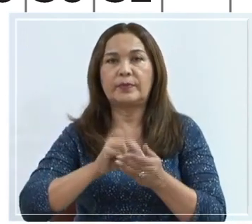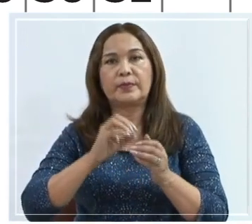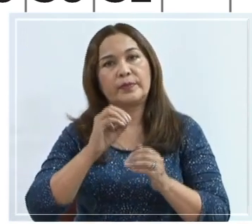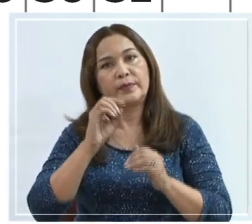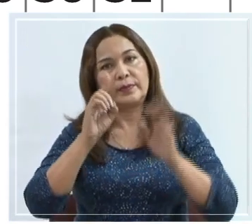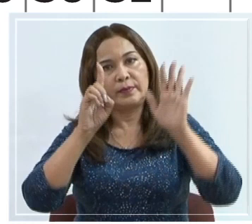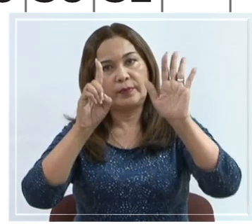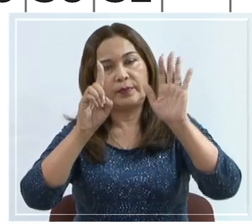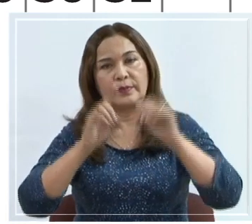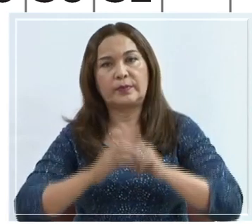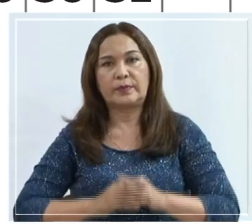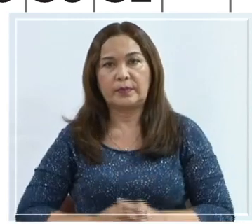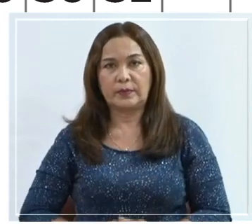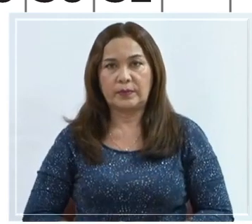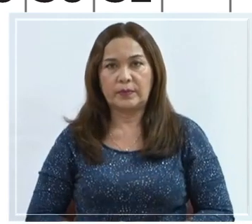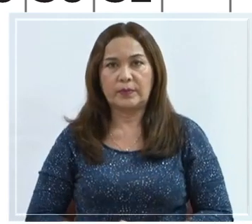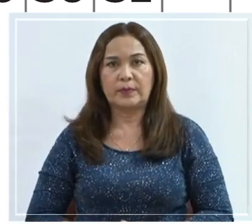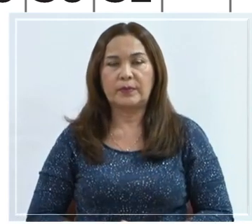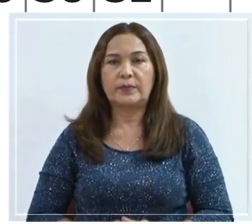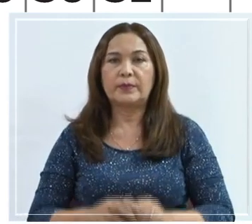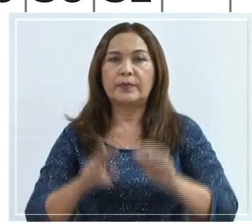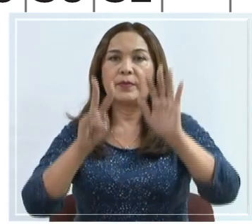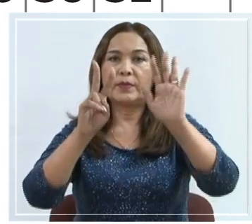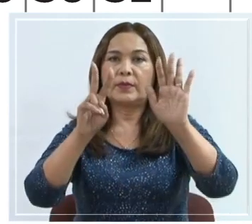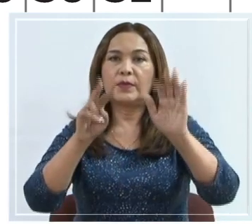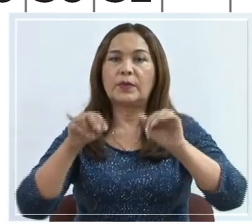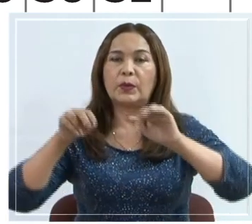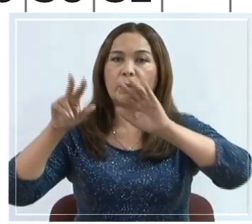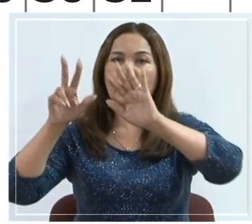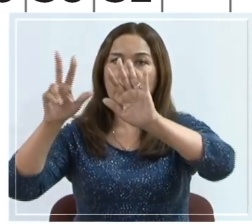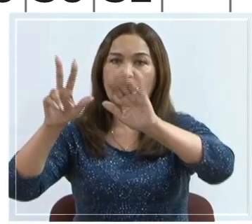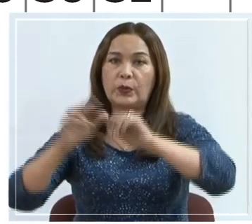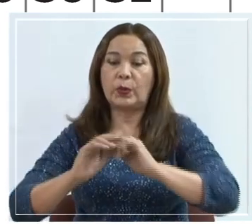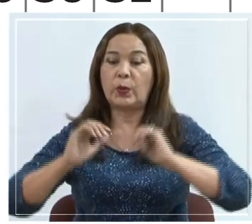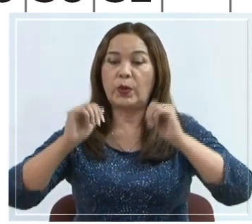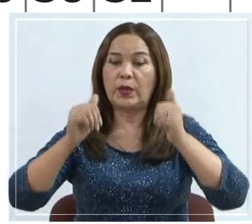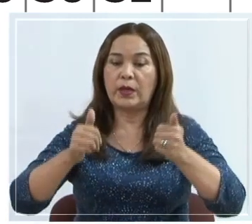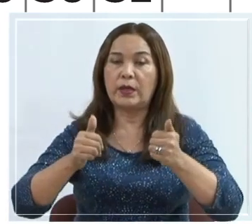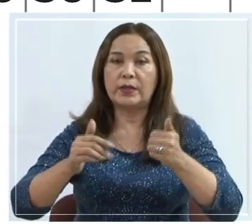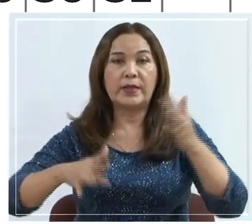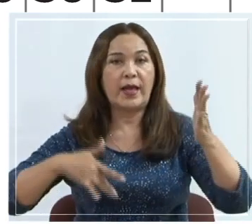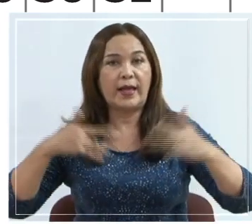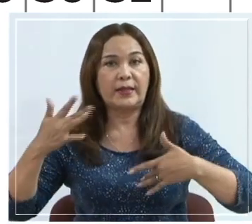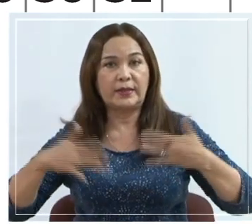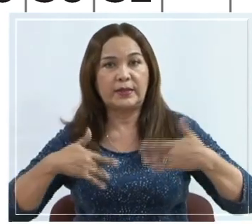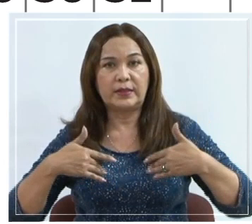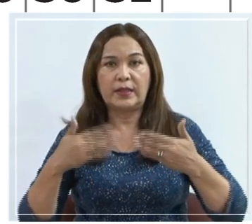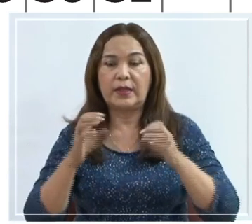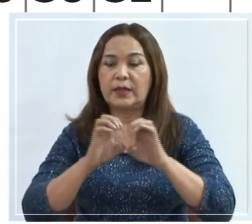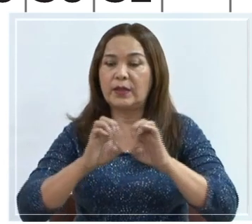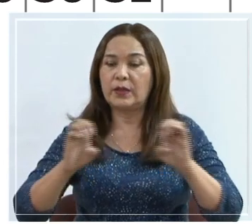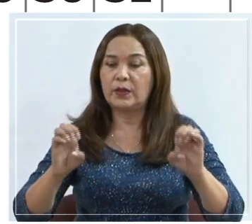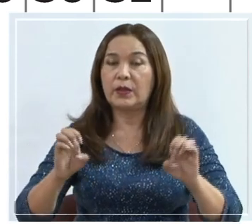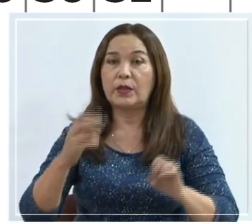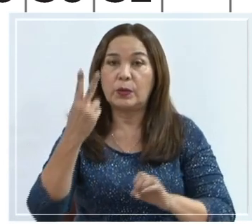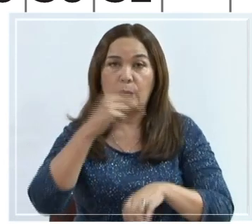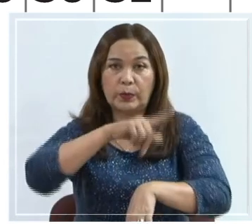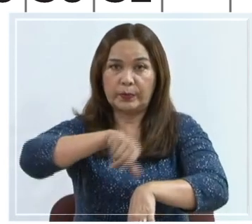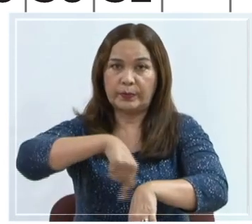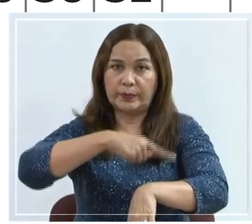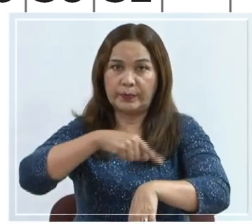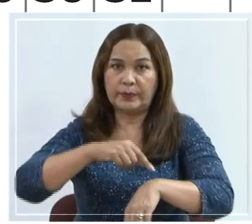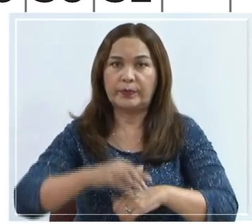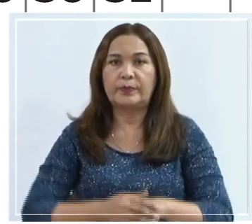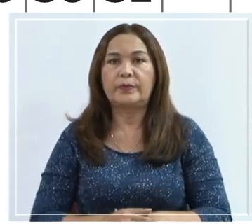2006 días 7 y 8 inicio de las actividades académicas segundo